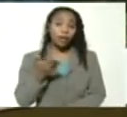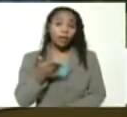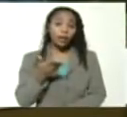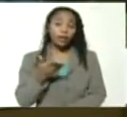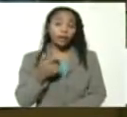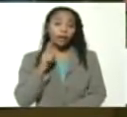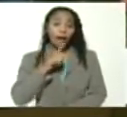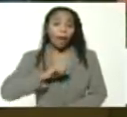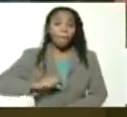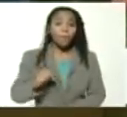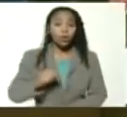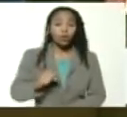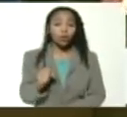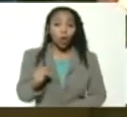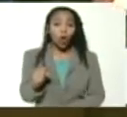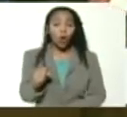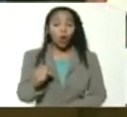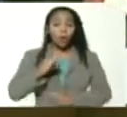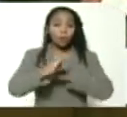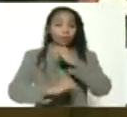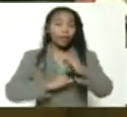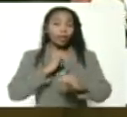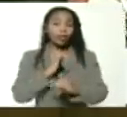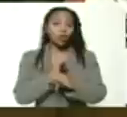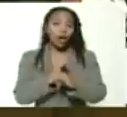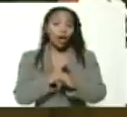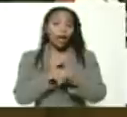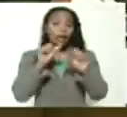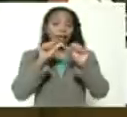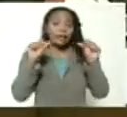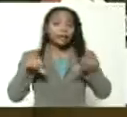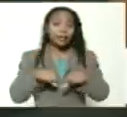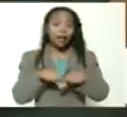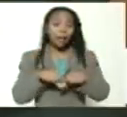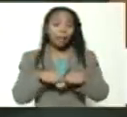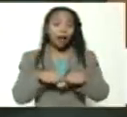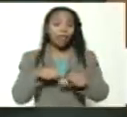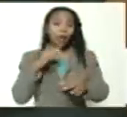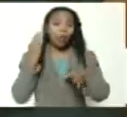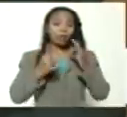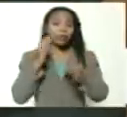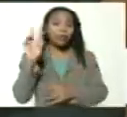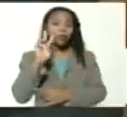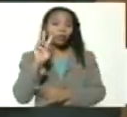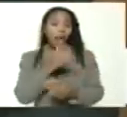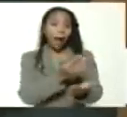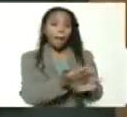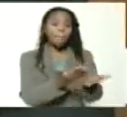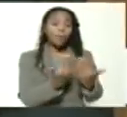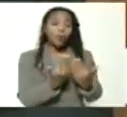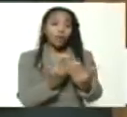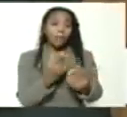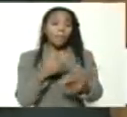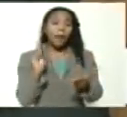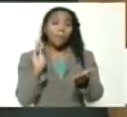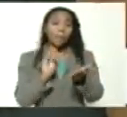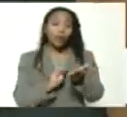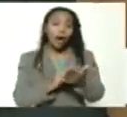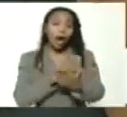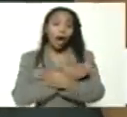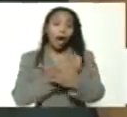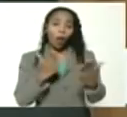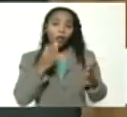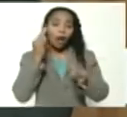Interpol colabore con el sistema de justicia venezolano para colocar a la orden